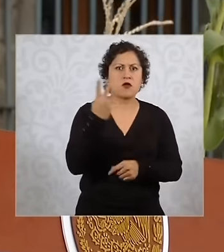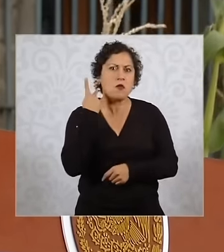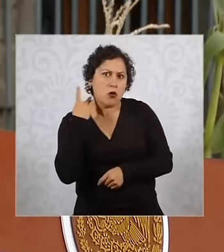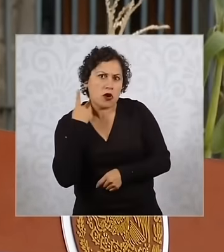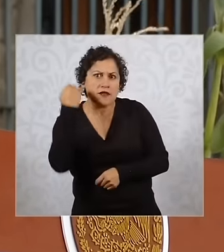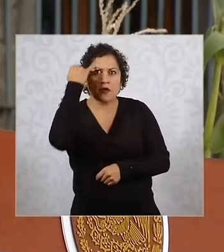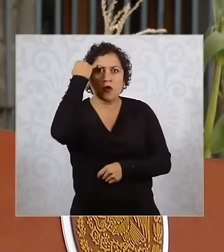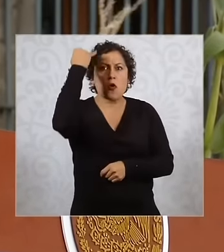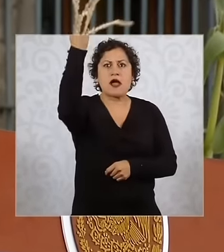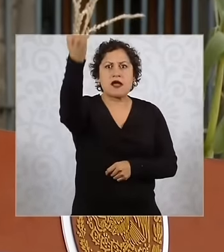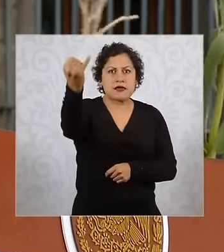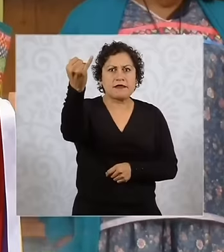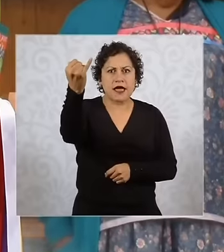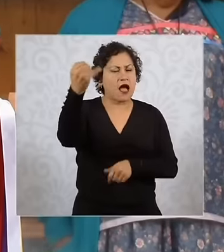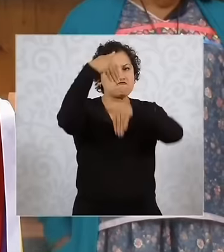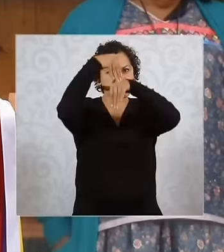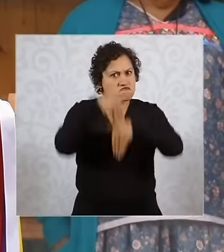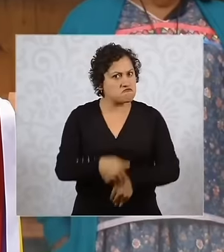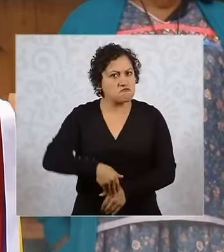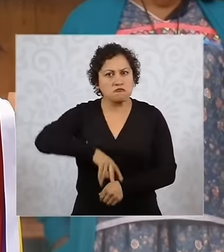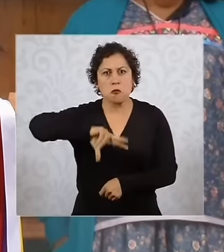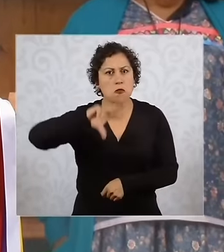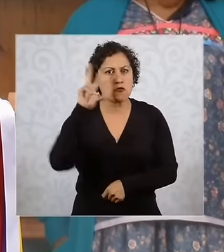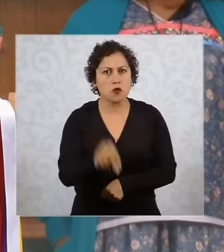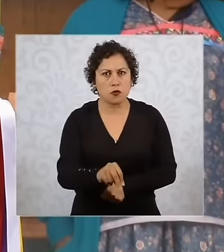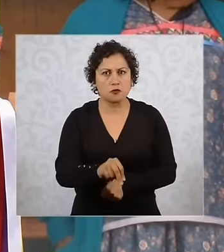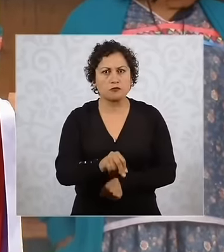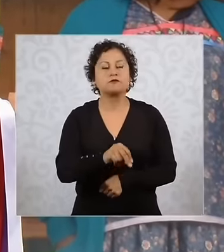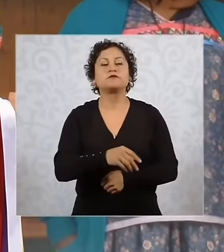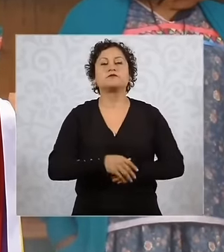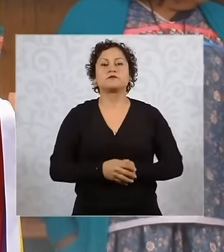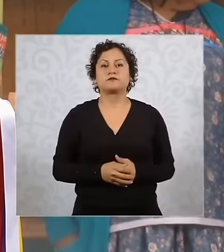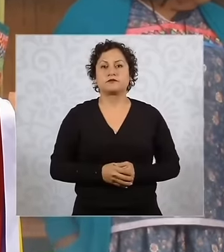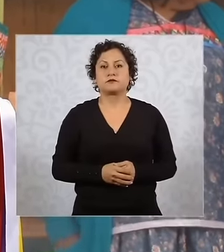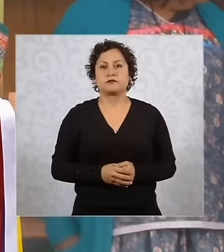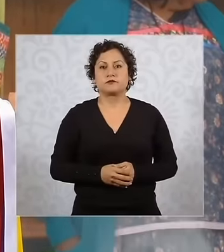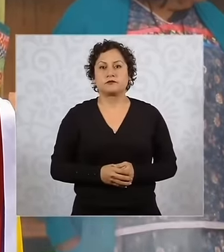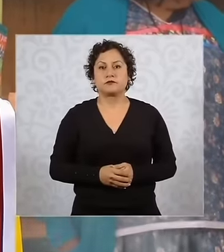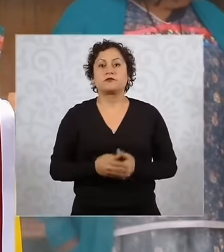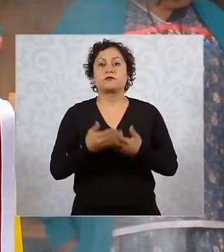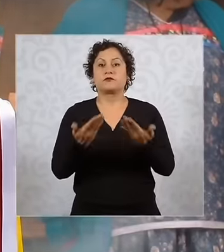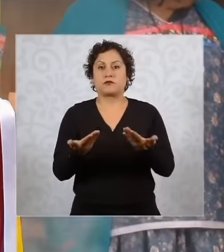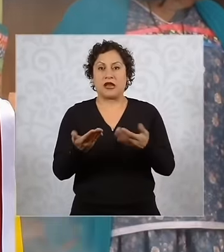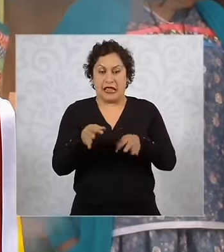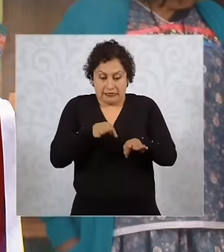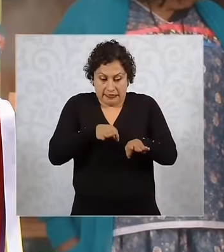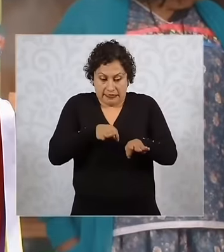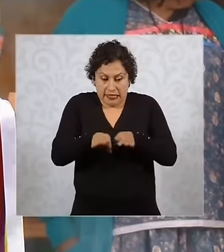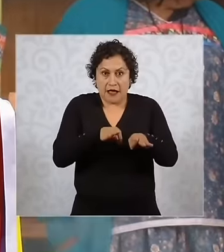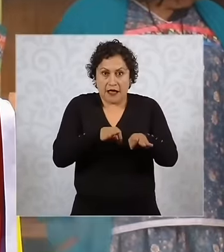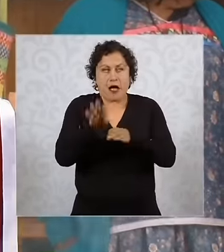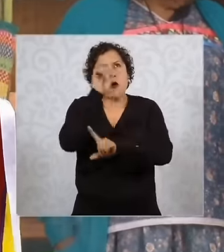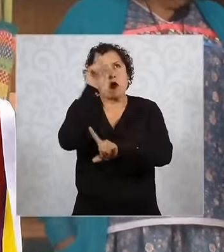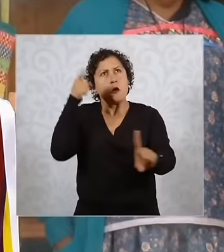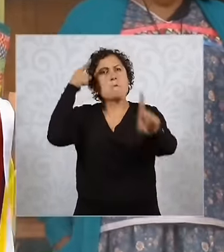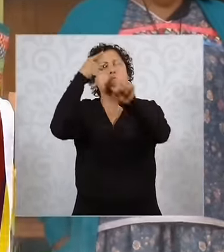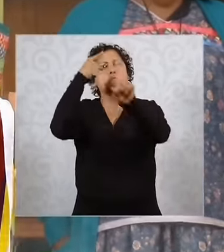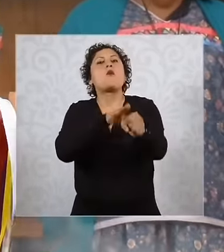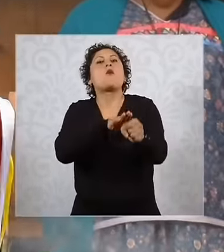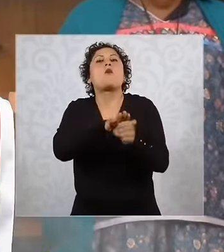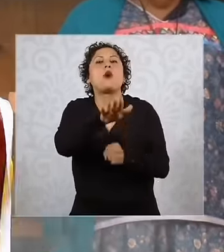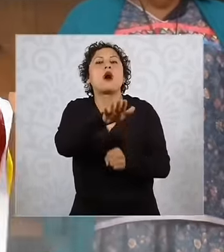extranjeros. Siempre trabajaremos por el interés supremo del